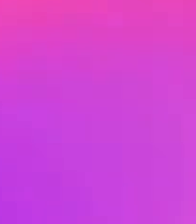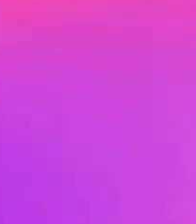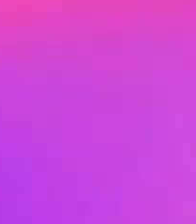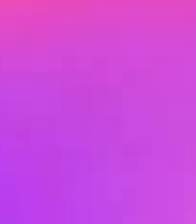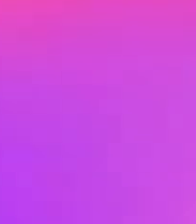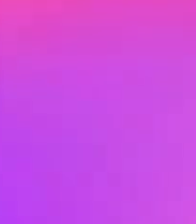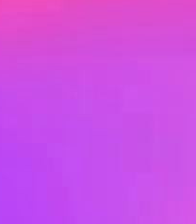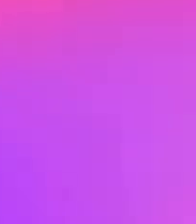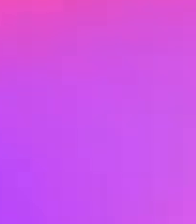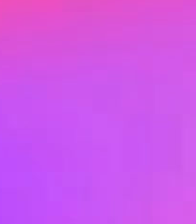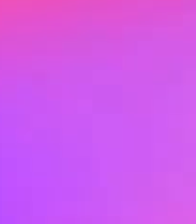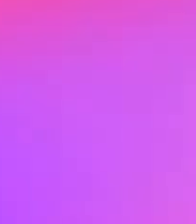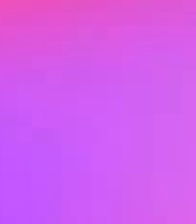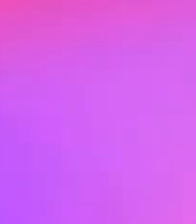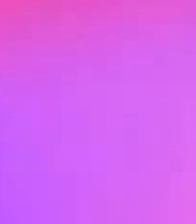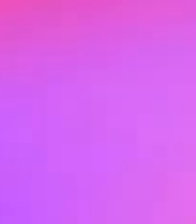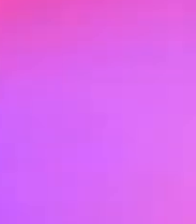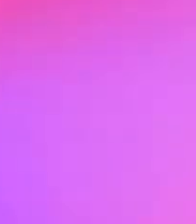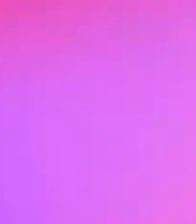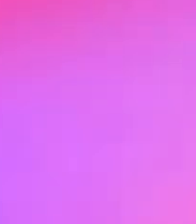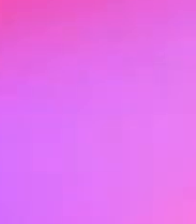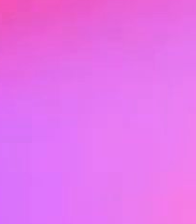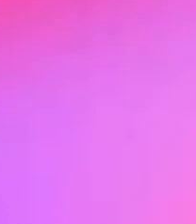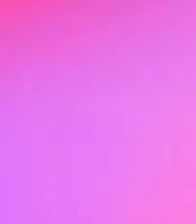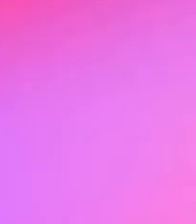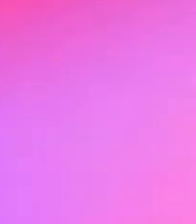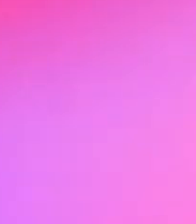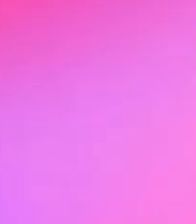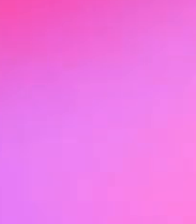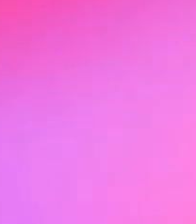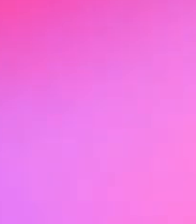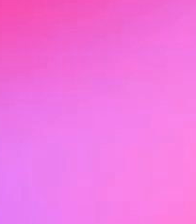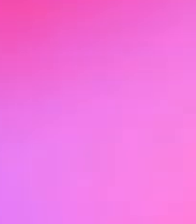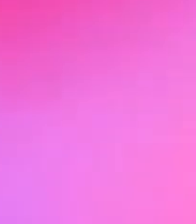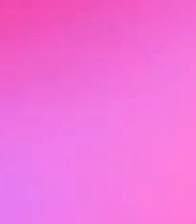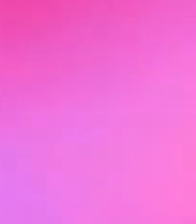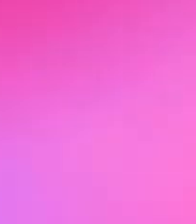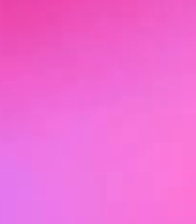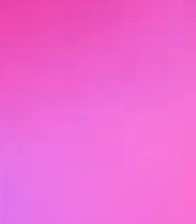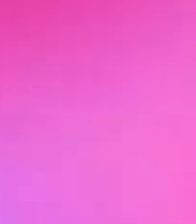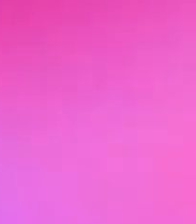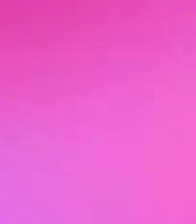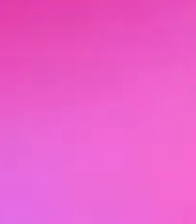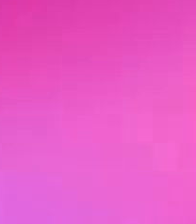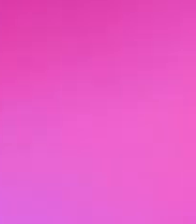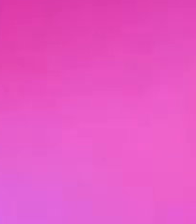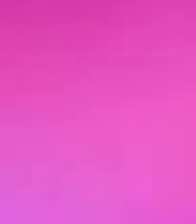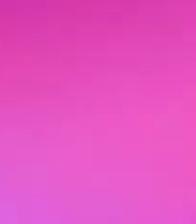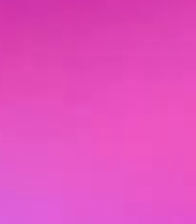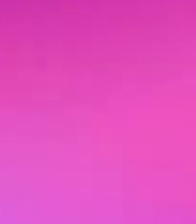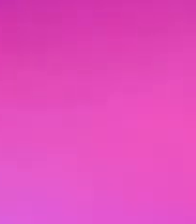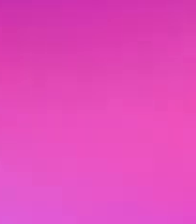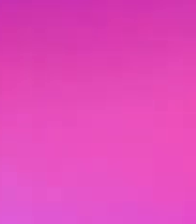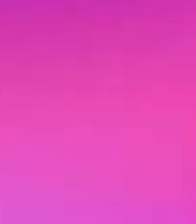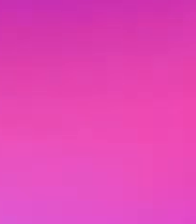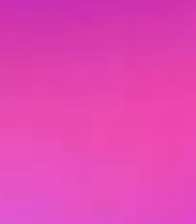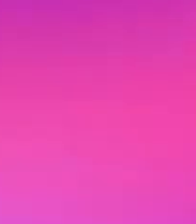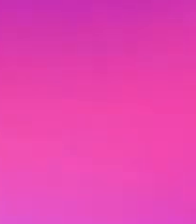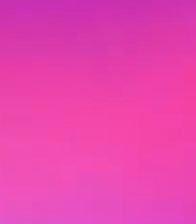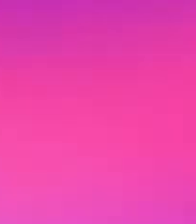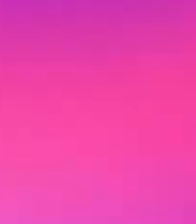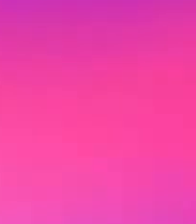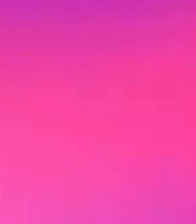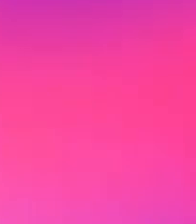Si tienes dudas o necesitas ayuda, llama al Centro de Apoyo Pedagógico a Distancia. El número de teléfono para secundaria es el